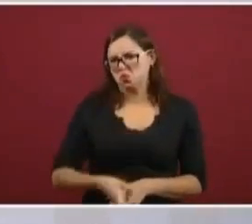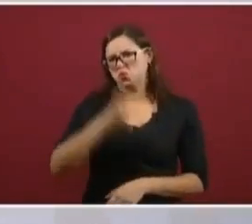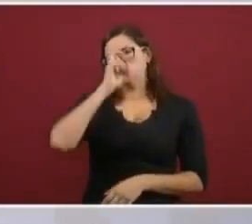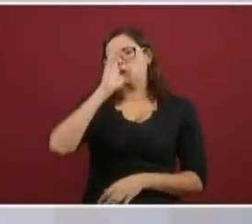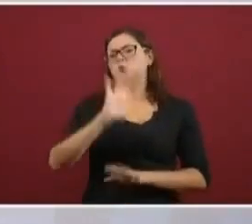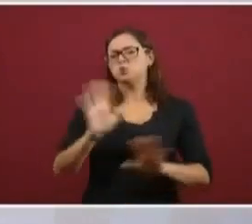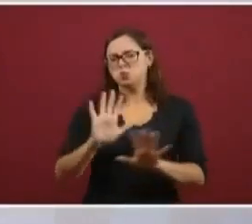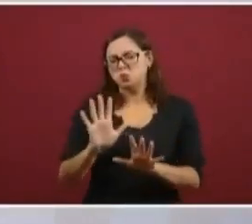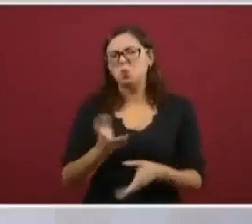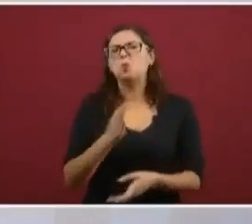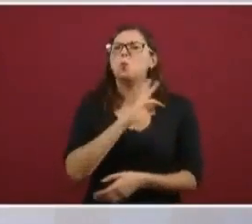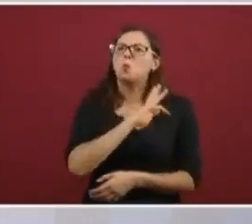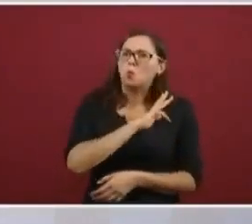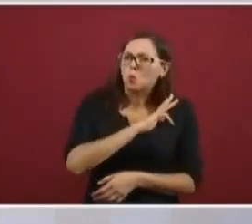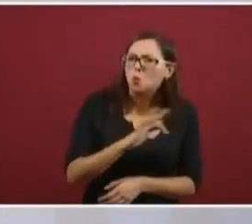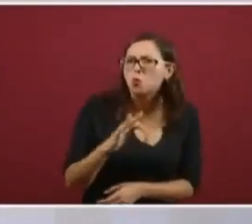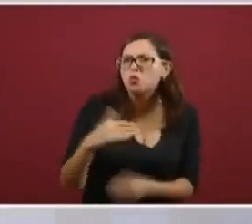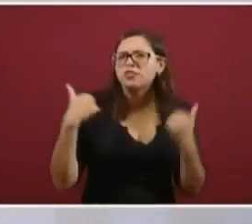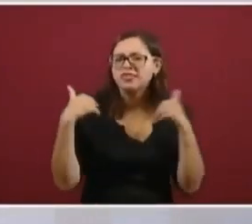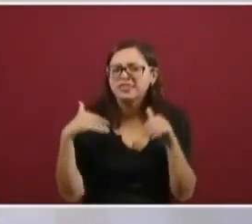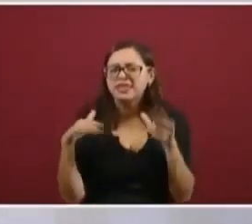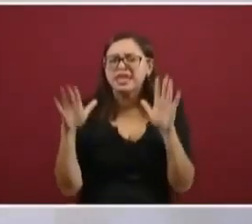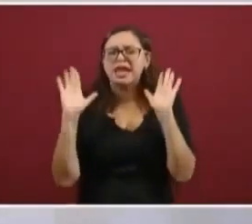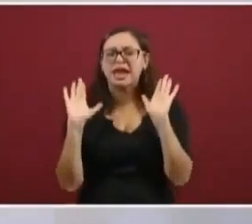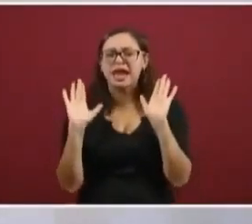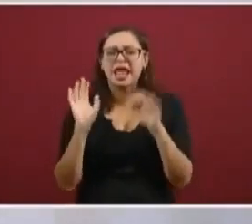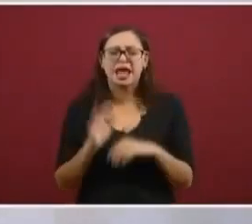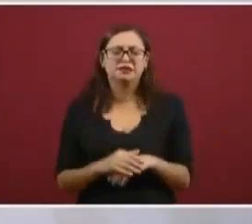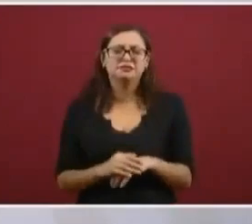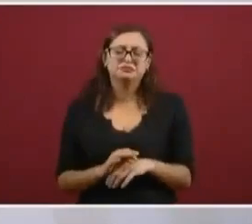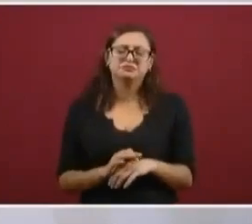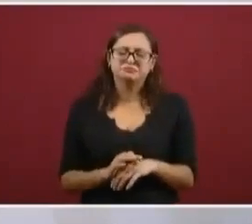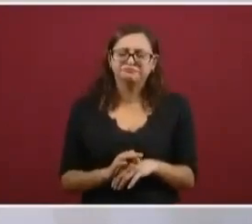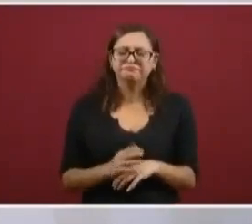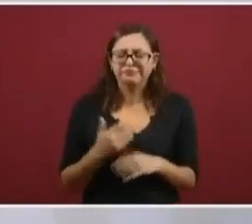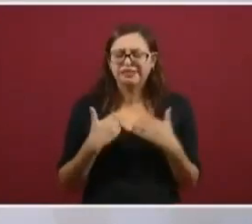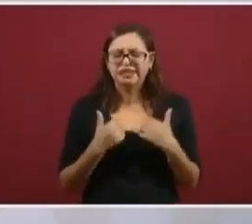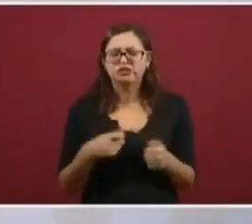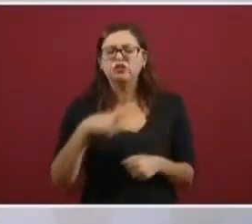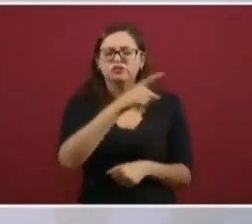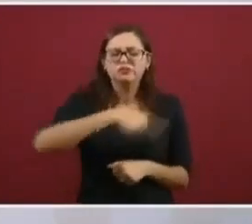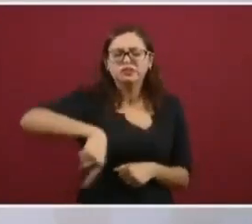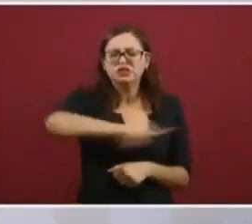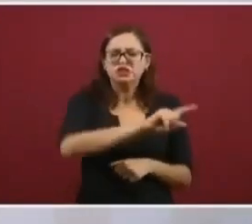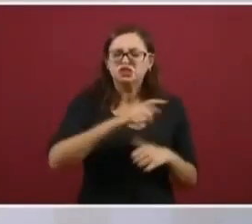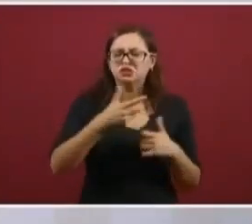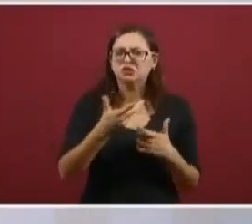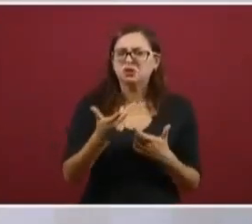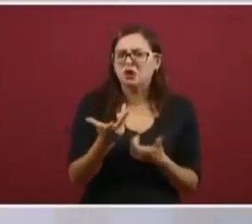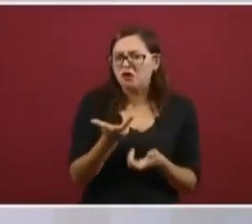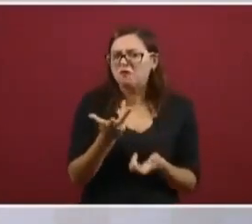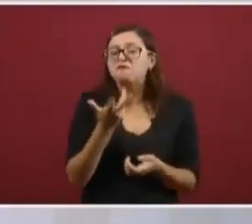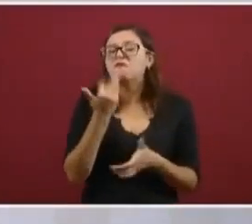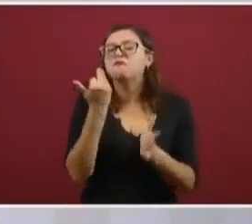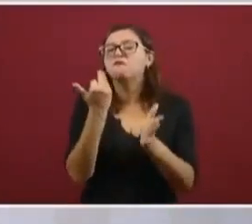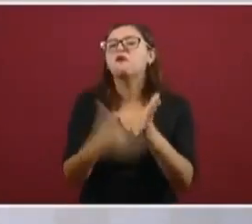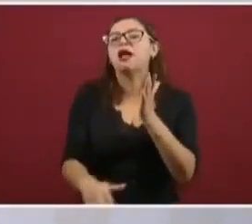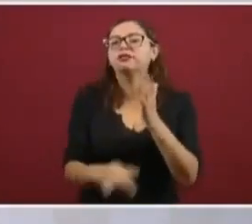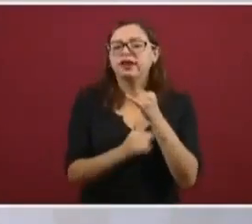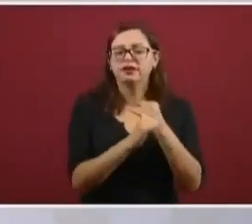estrictos de que haya faltado información a los